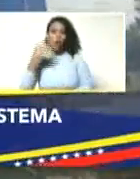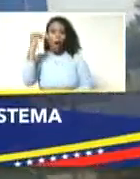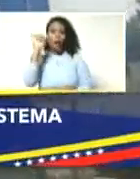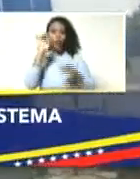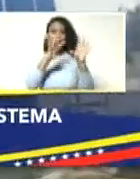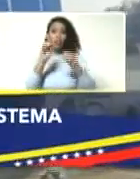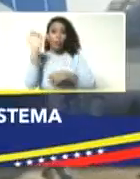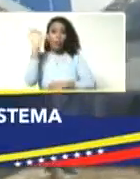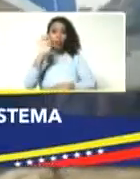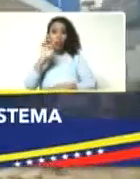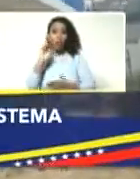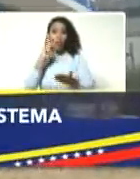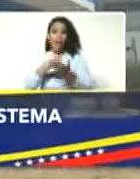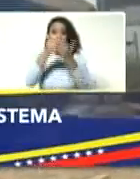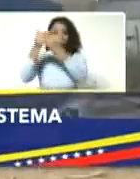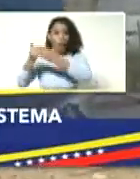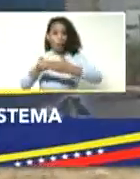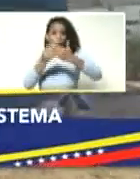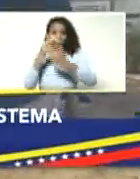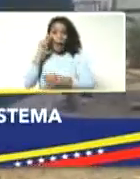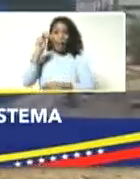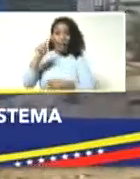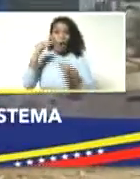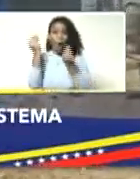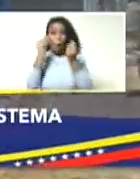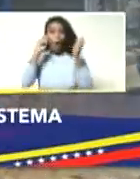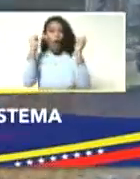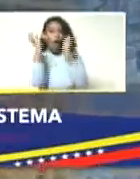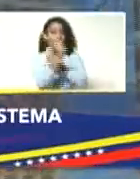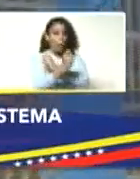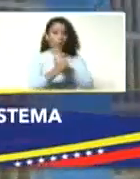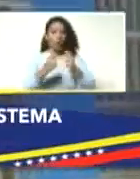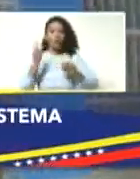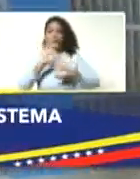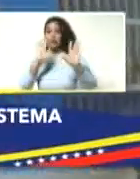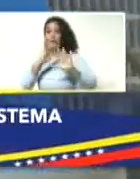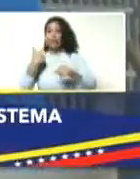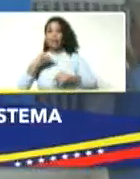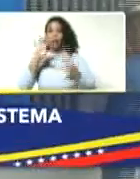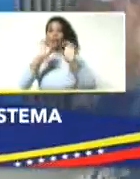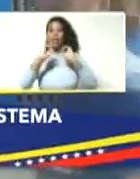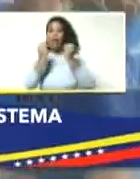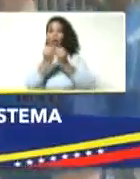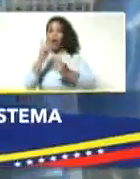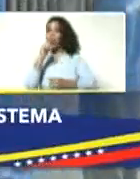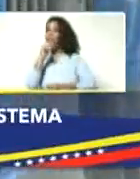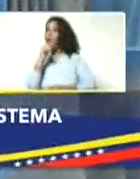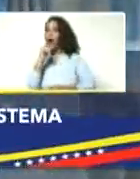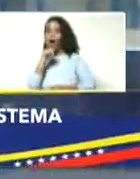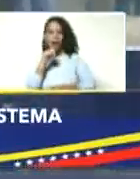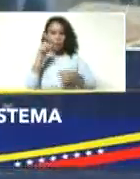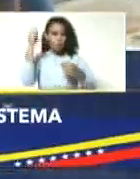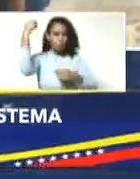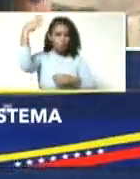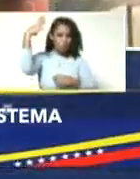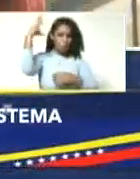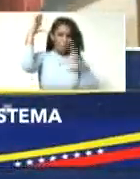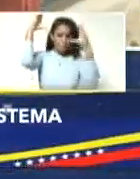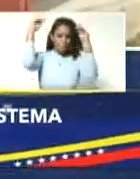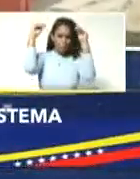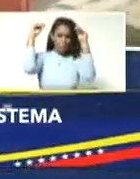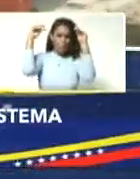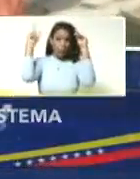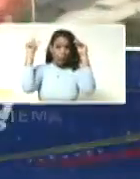90%. Cuando lleguen nuestros estudiantes van a ver el cambio, ya que teníamos salones que no tenían luz. Estaban recibiendo